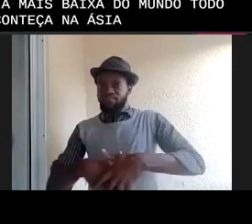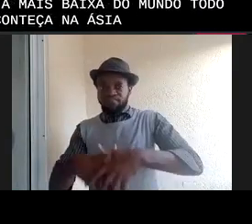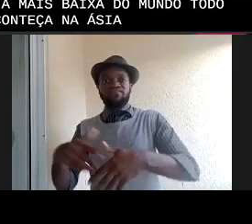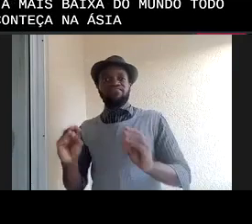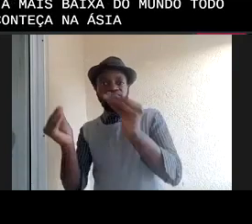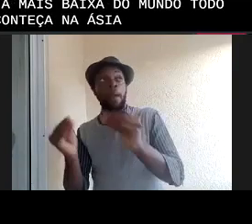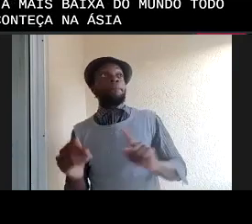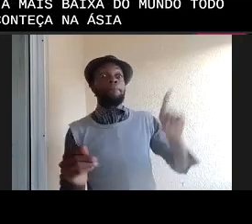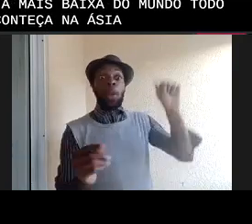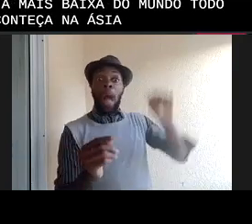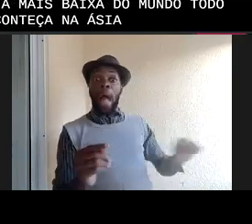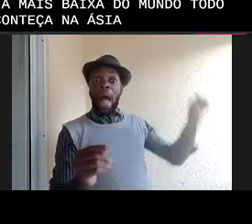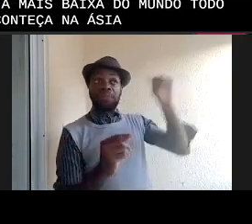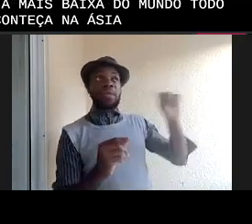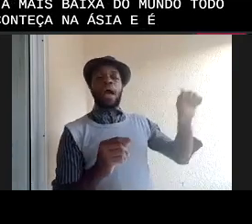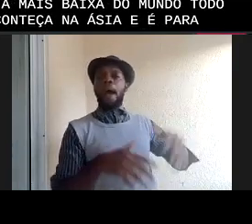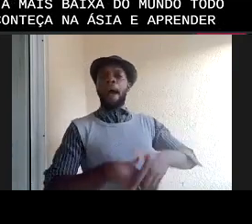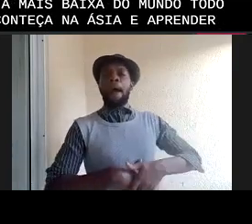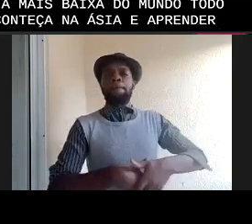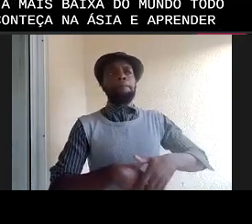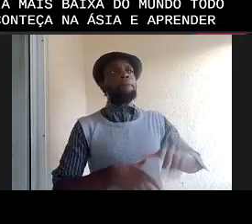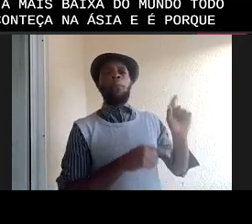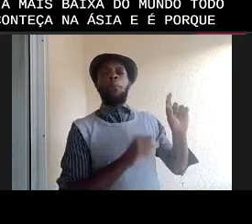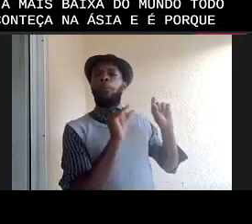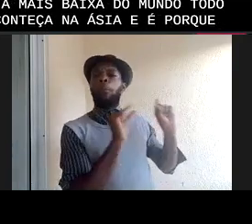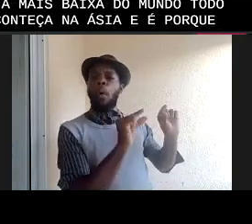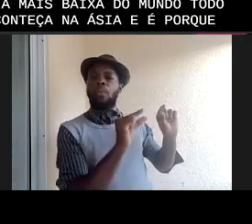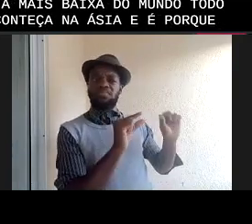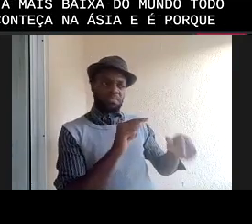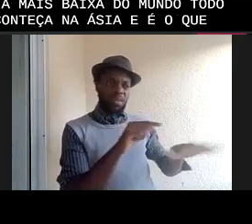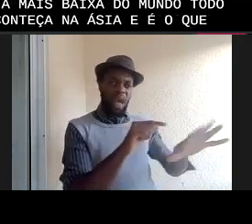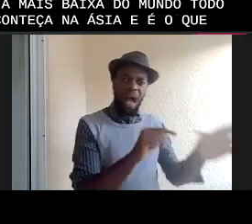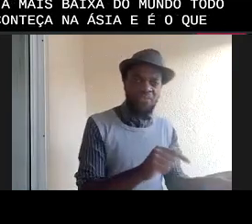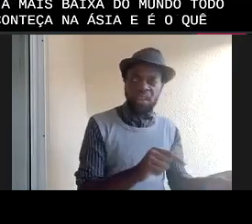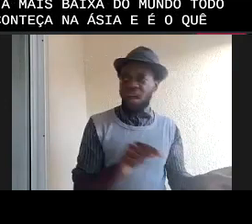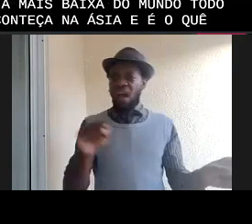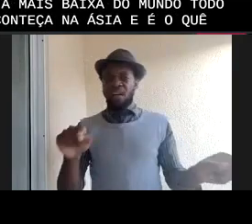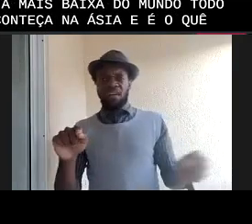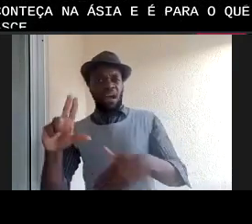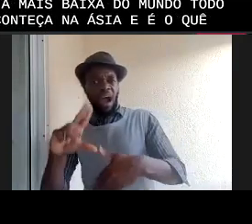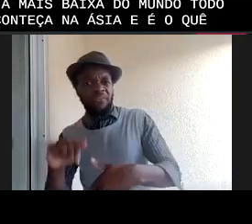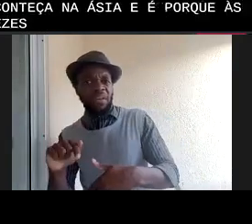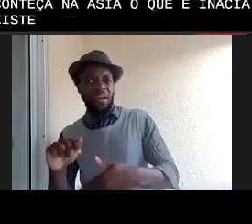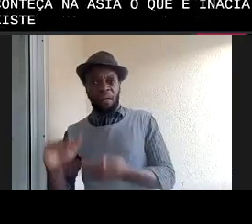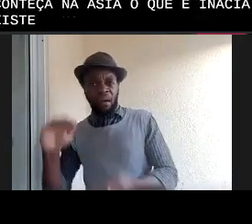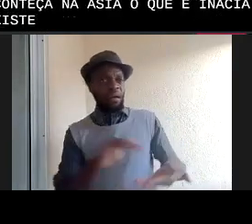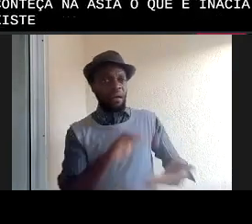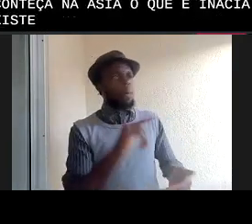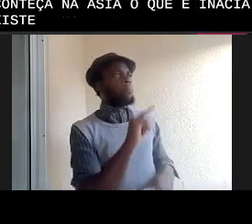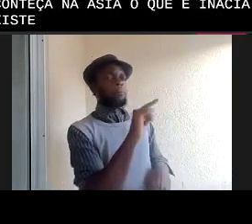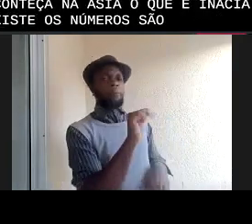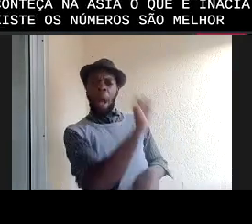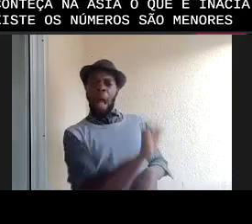Nos preguntamos por qué, ¿verdad? ¿Por qué será que en Asia hay menos